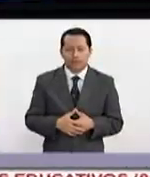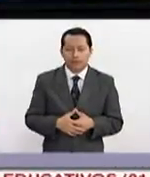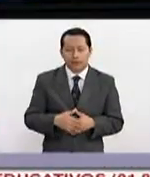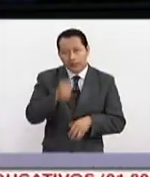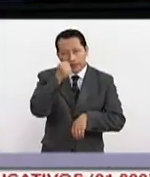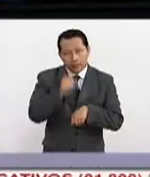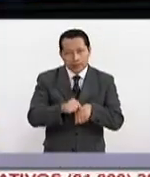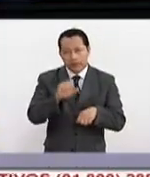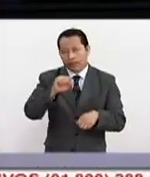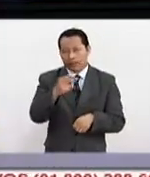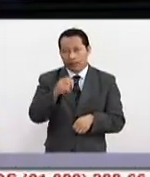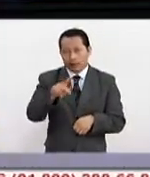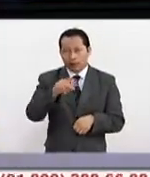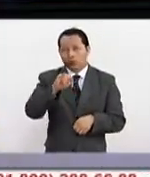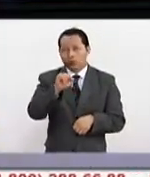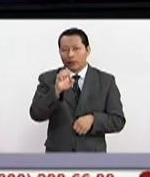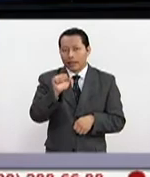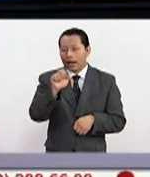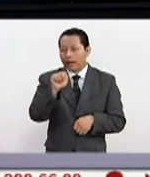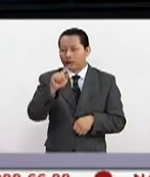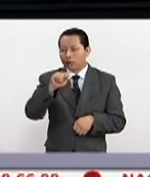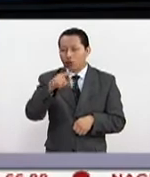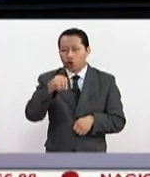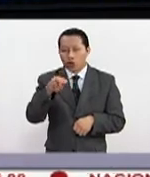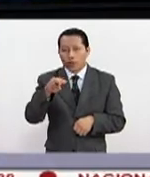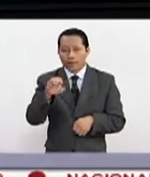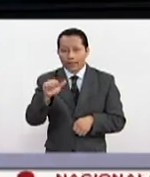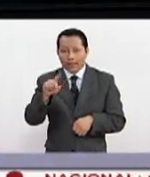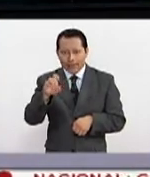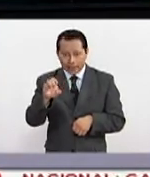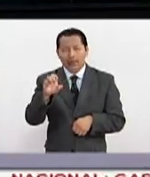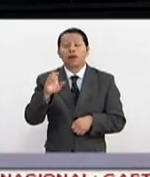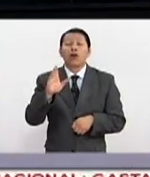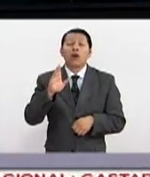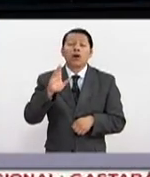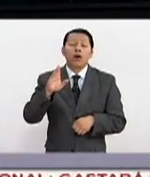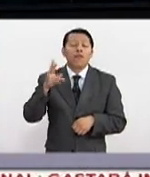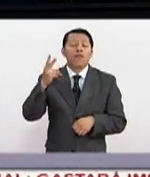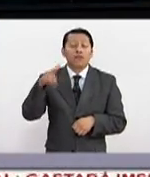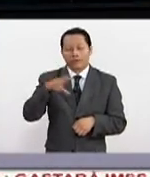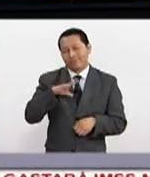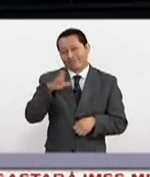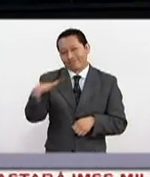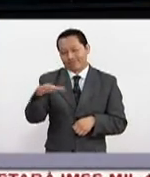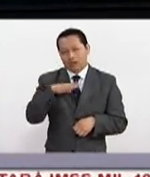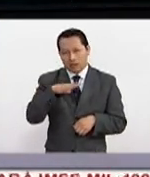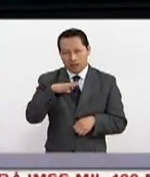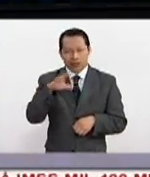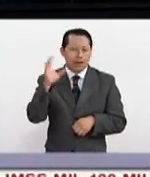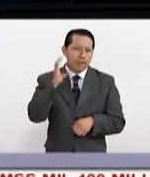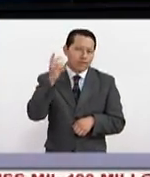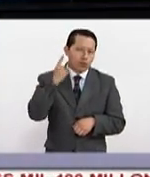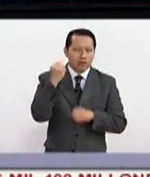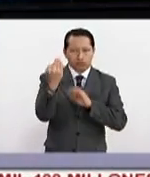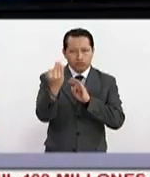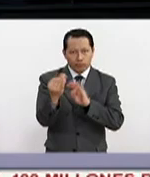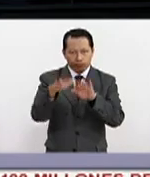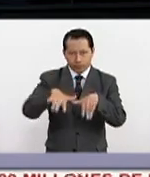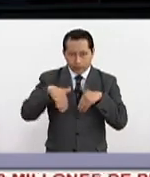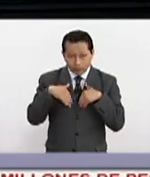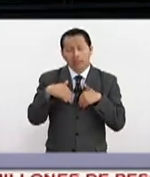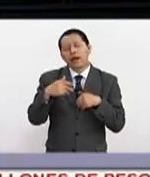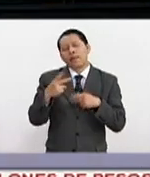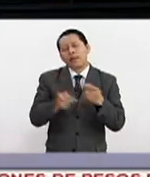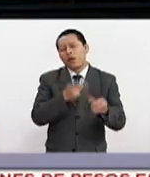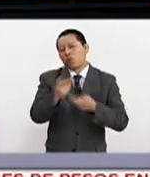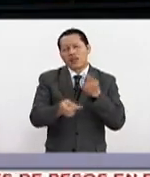El secretario de Hacienda, José Antonio Meade, acudió a la Cámara de Diputados para comparecer ante el Pleno. Bueno, pues ahí fue cuestionado